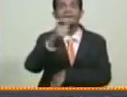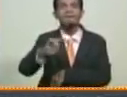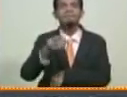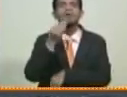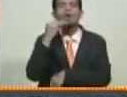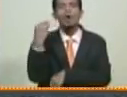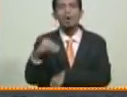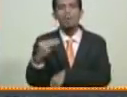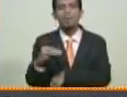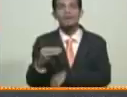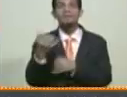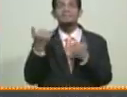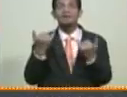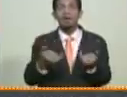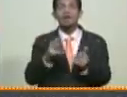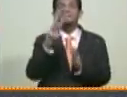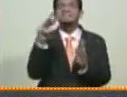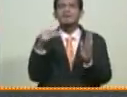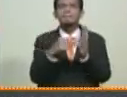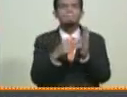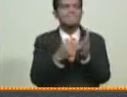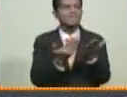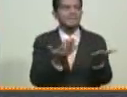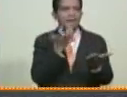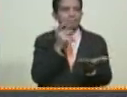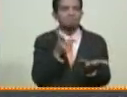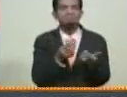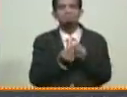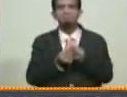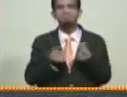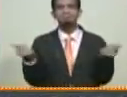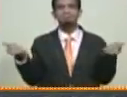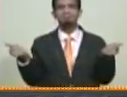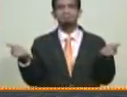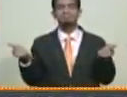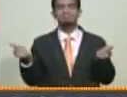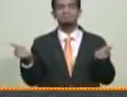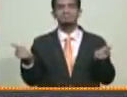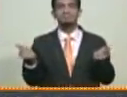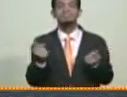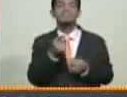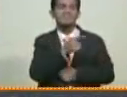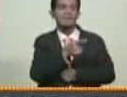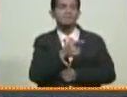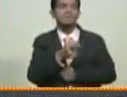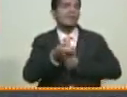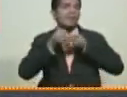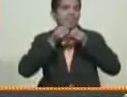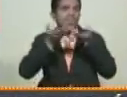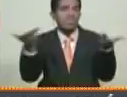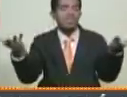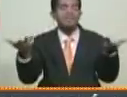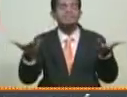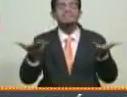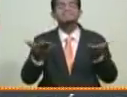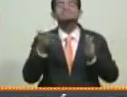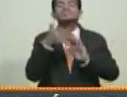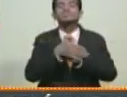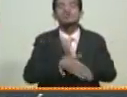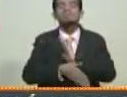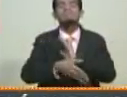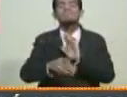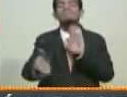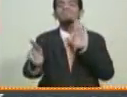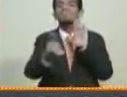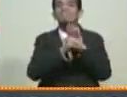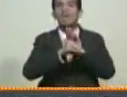que no han todavía aparecido sus cuerpos, y son los que hablan de derechos humanos. Quienes hablan de derechos humanos fueron